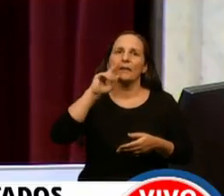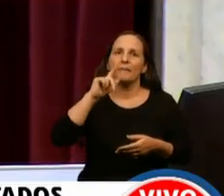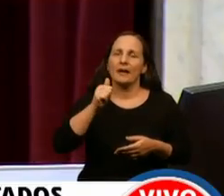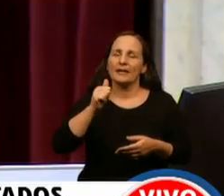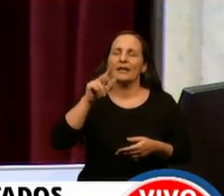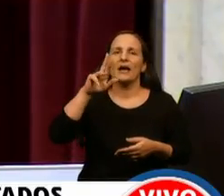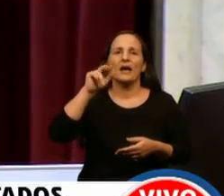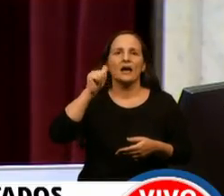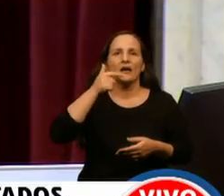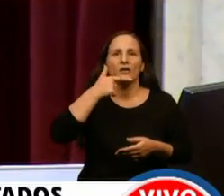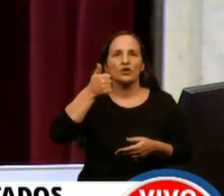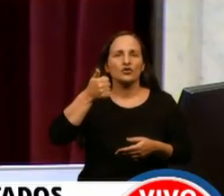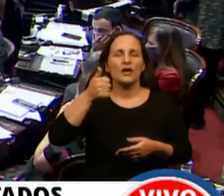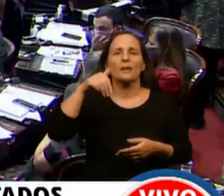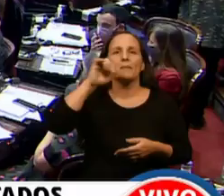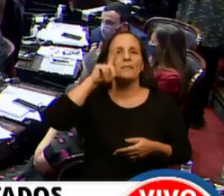martínez